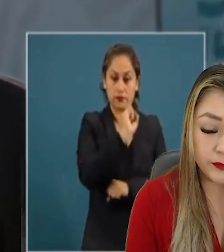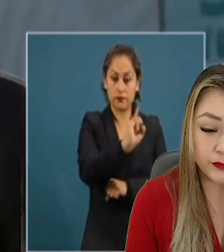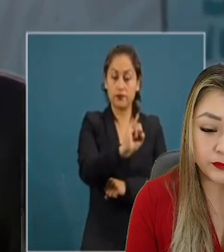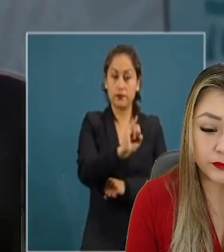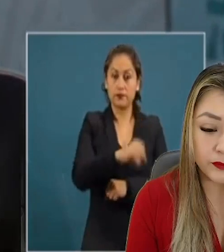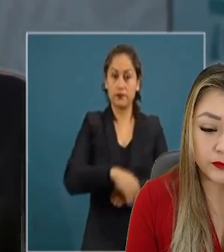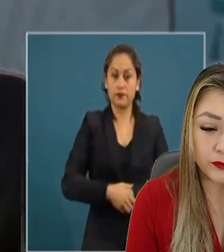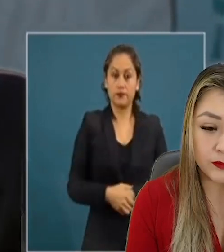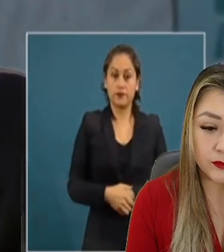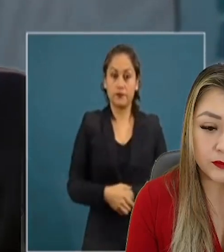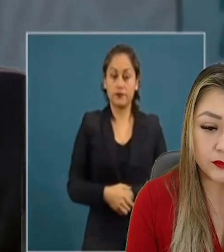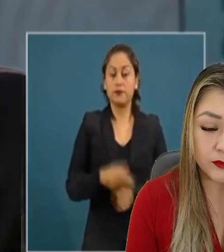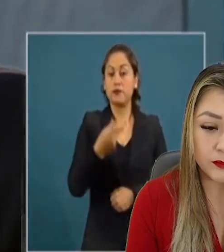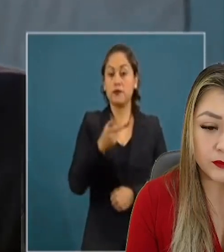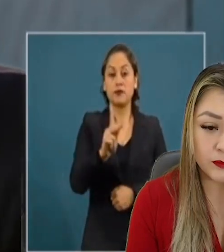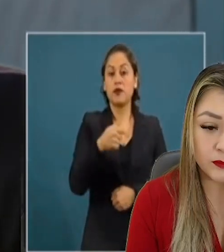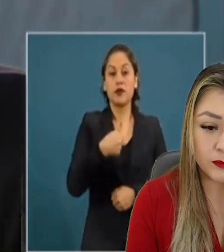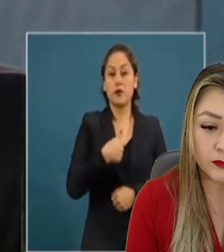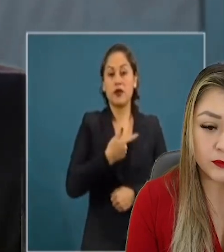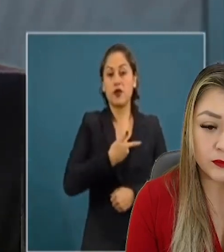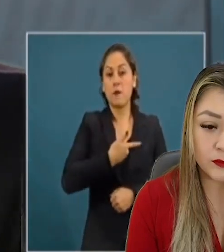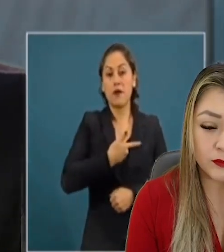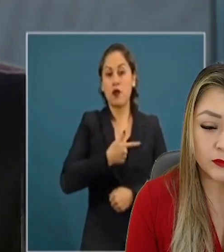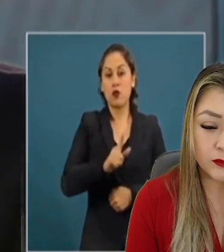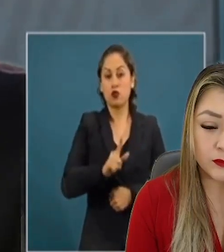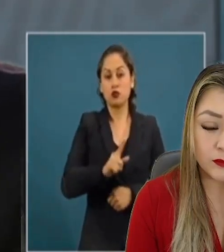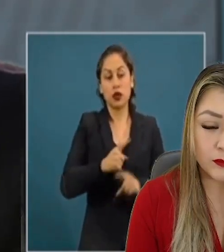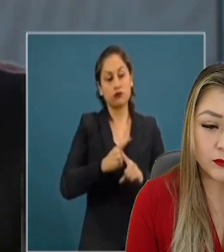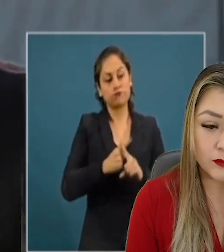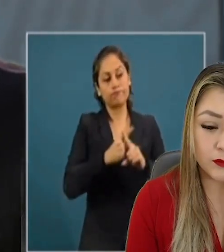respeto, pero no me gusta la censura,